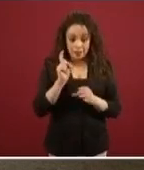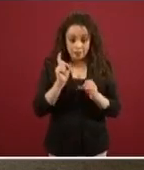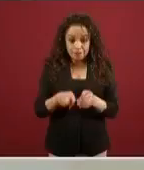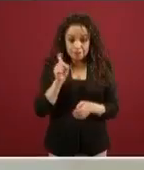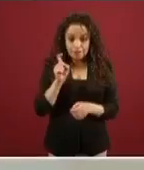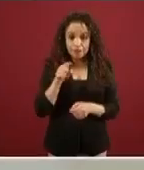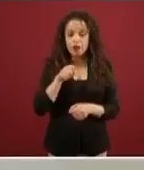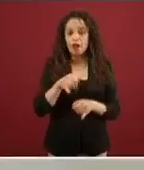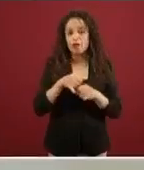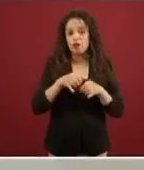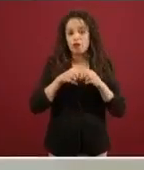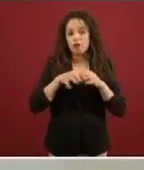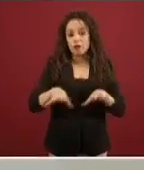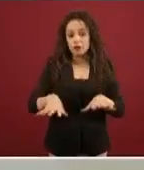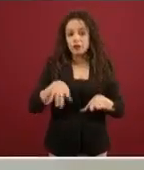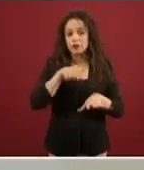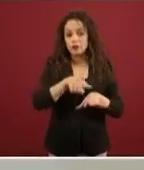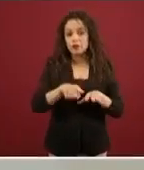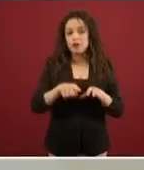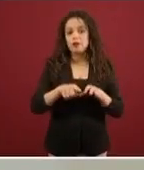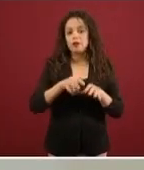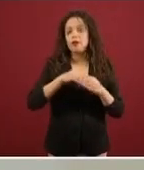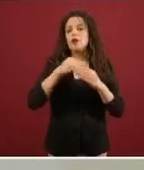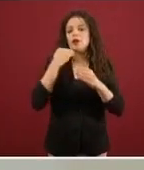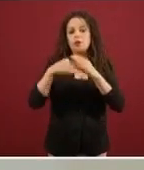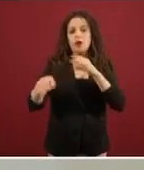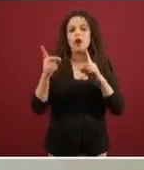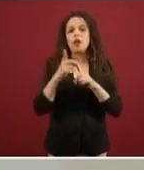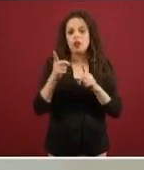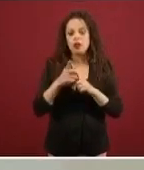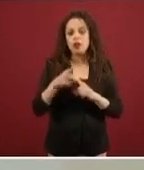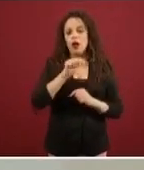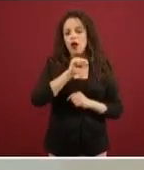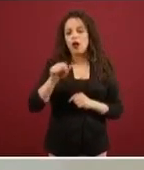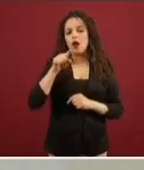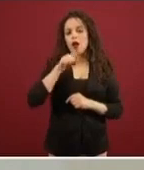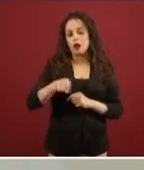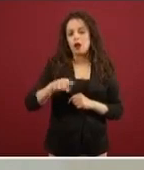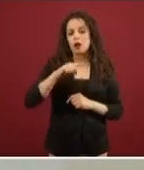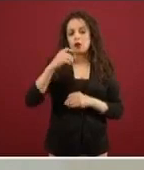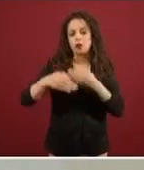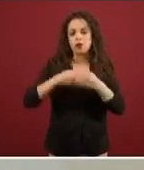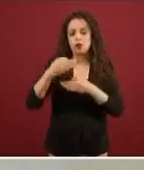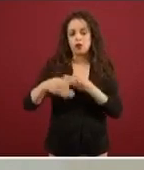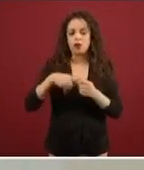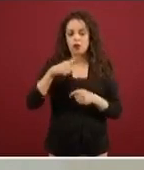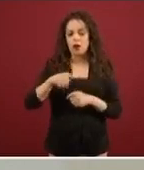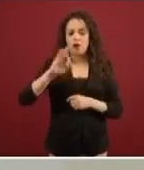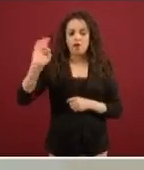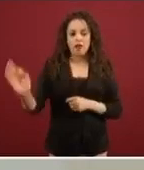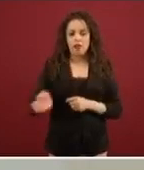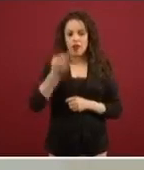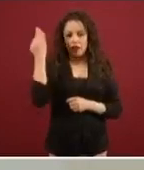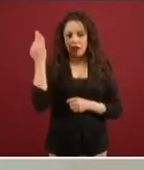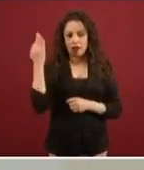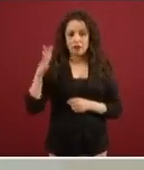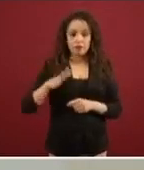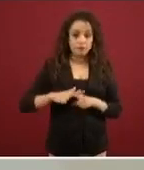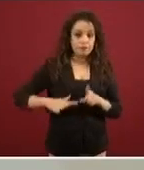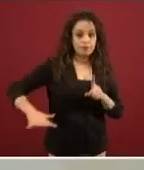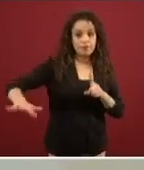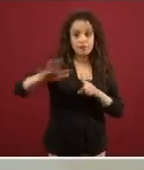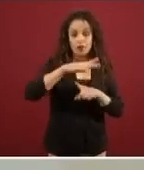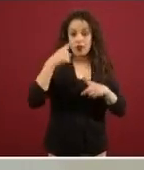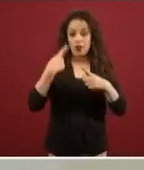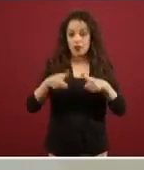en la base de datos federal. Base de datos a las cuales tienen acceso cada una de las unidades tienen acceso las